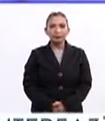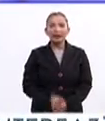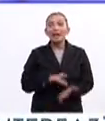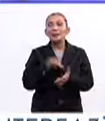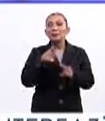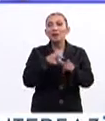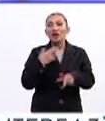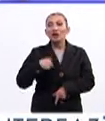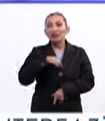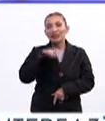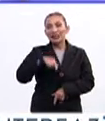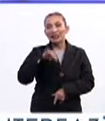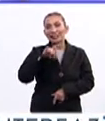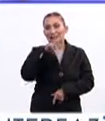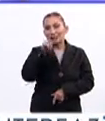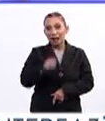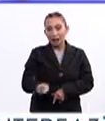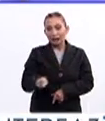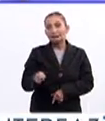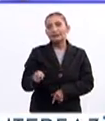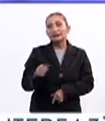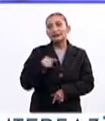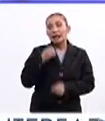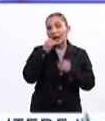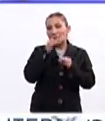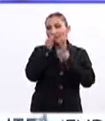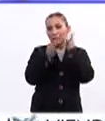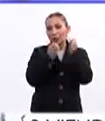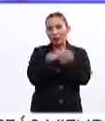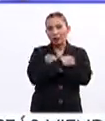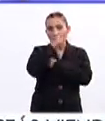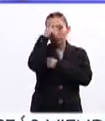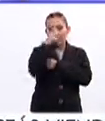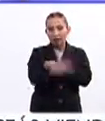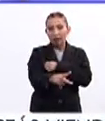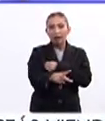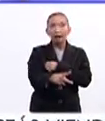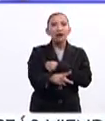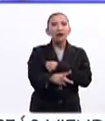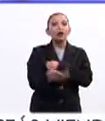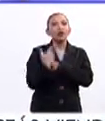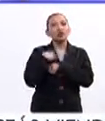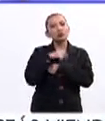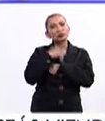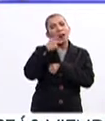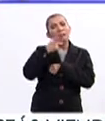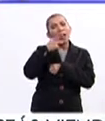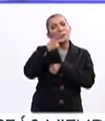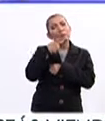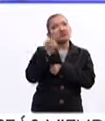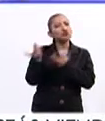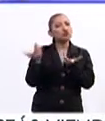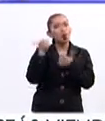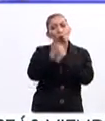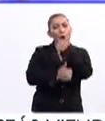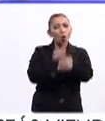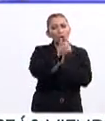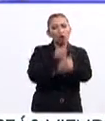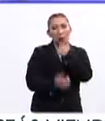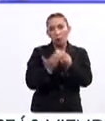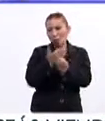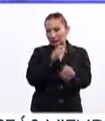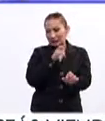Gracias por continuar con nosotros en Interfaz. Y bueno, en la Agencia Informativa de Educación de México hemos hablado sobre un concurso